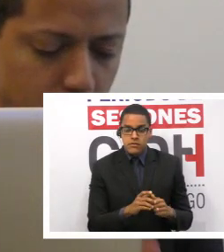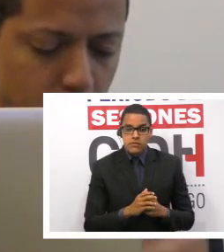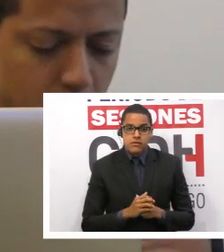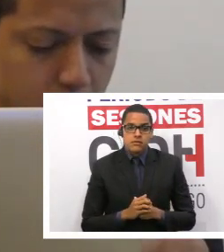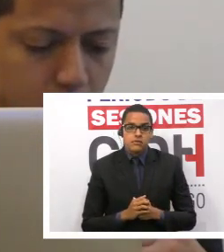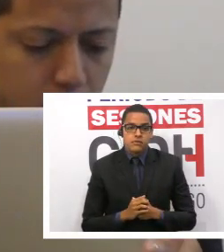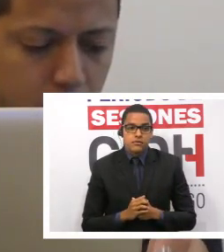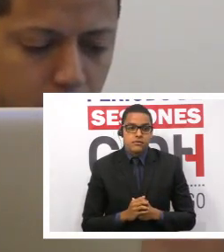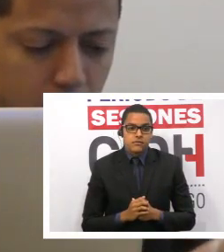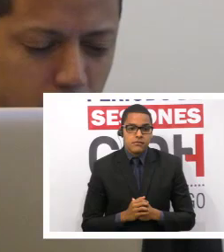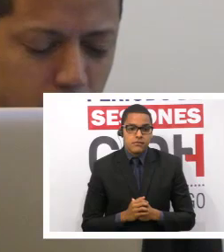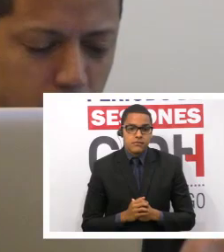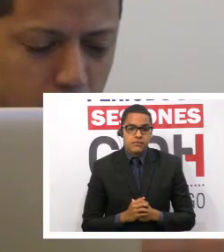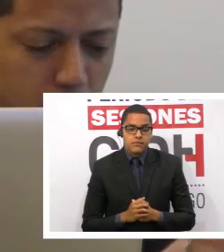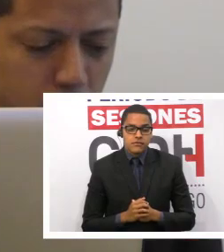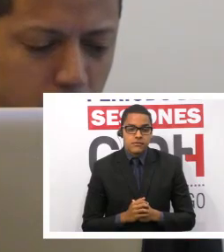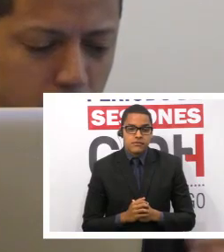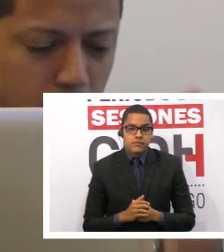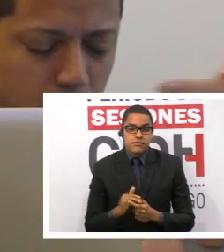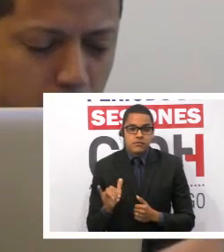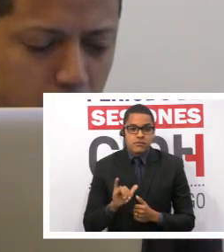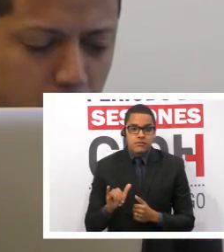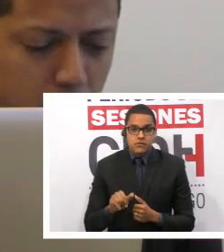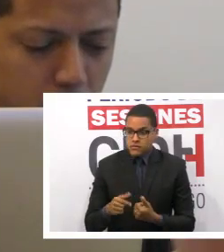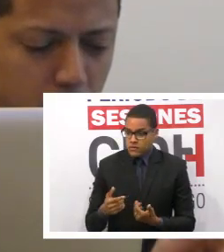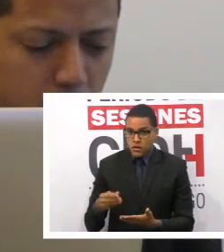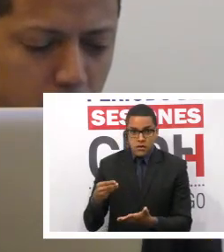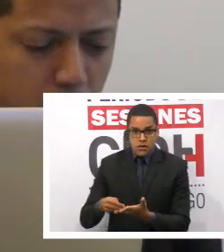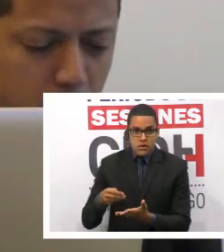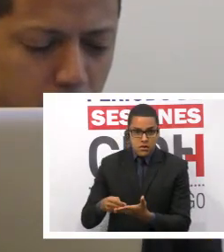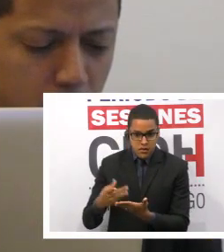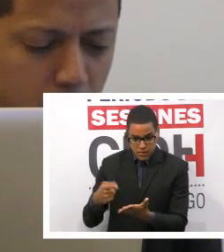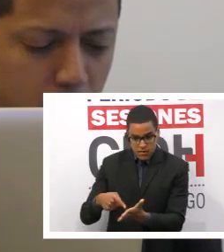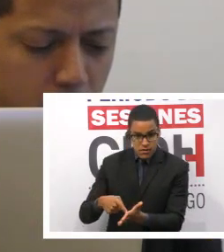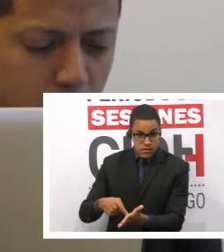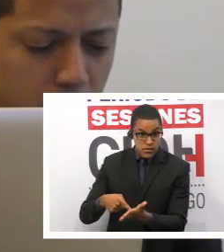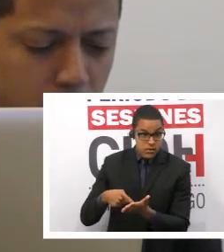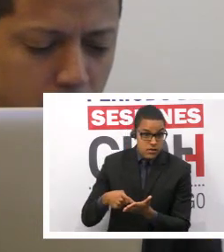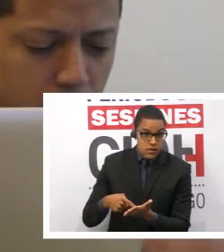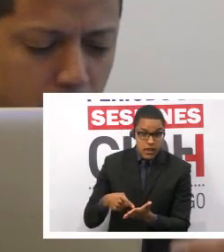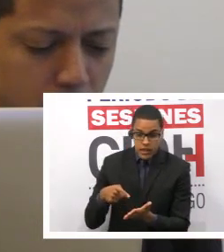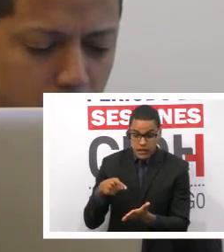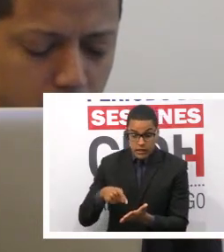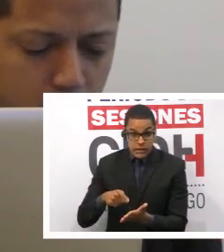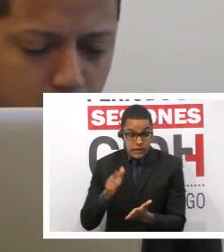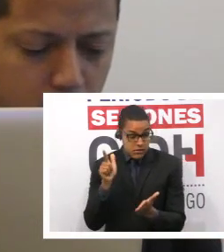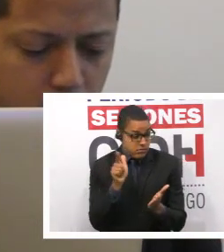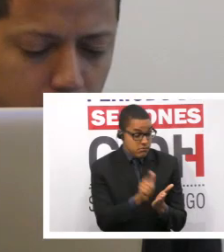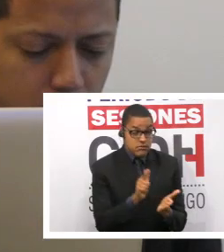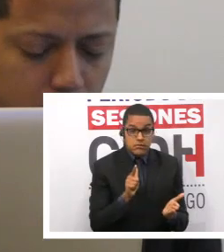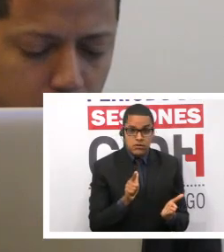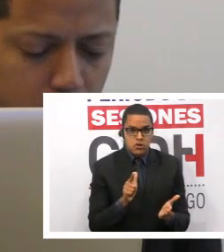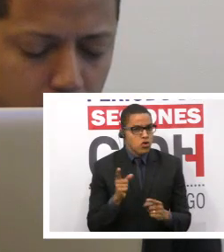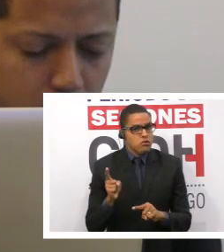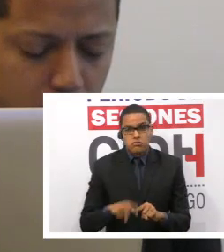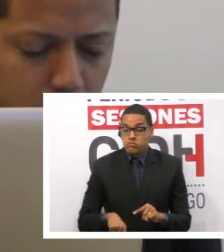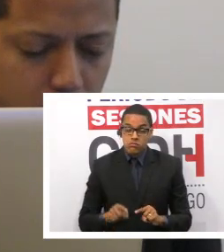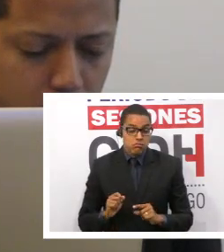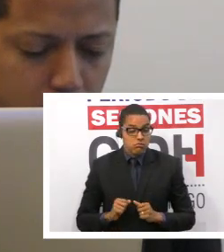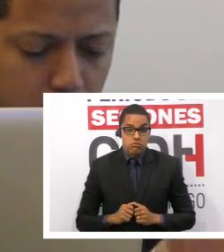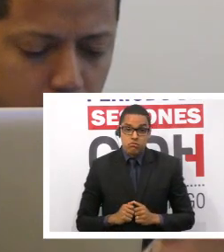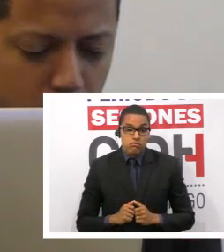los presupuestos o los impuestos no podrían violar este mínimo pero incluso creemos que una